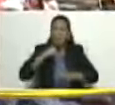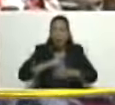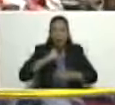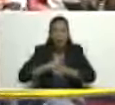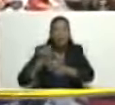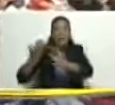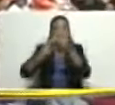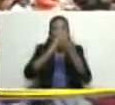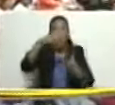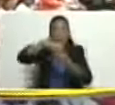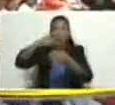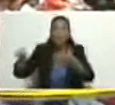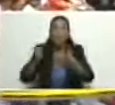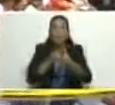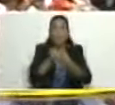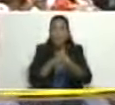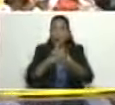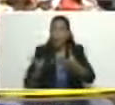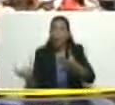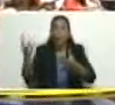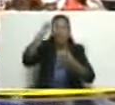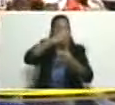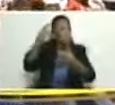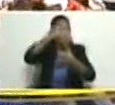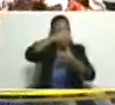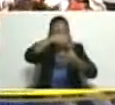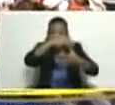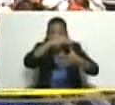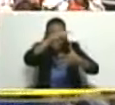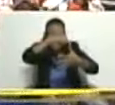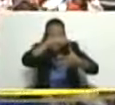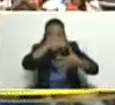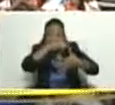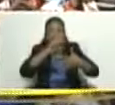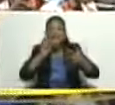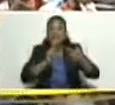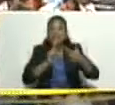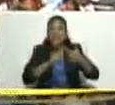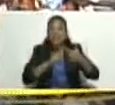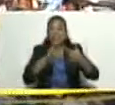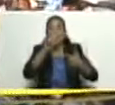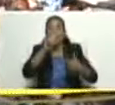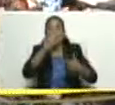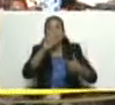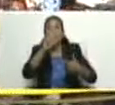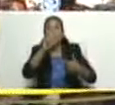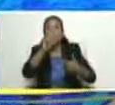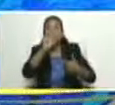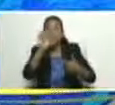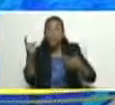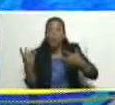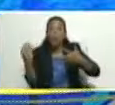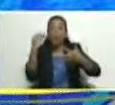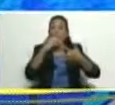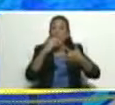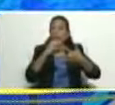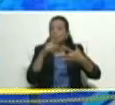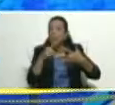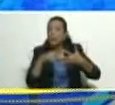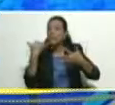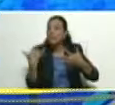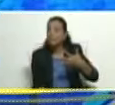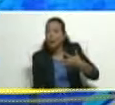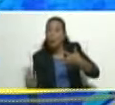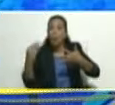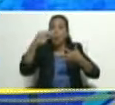la comunidad en el primer vértice. El segundo vértice, deben incorporarse de